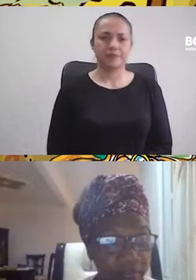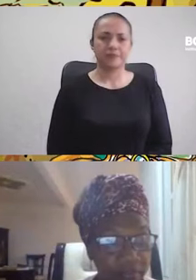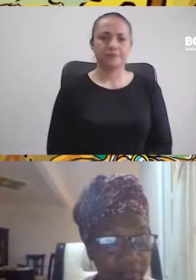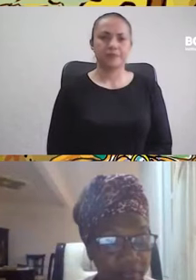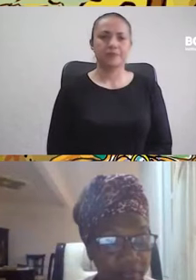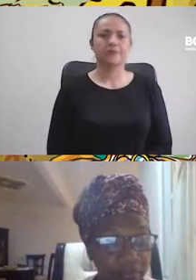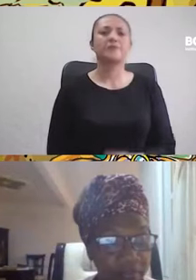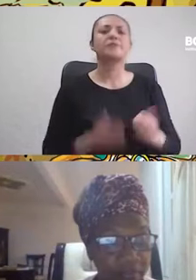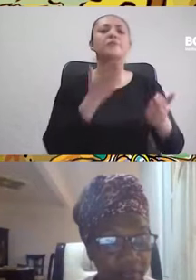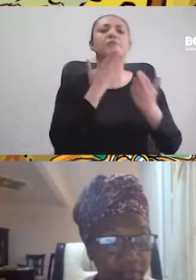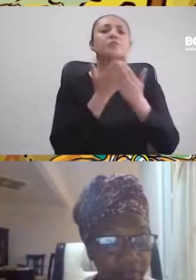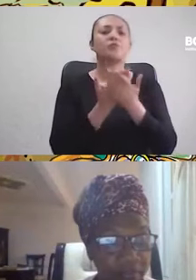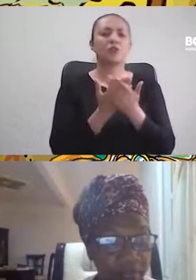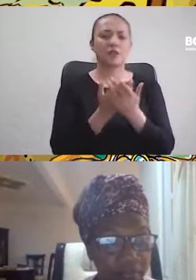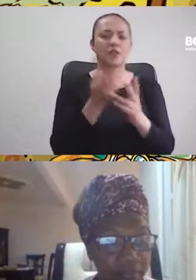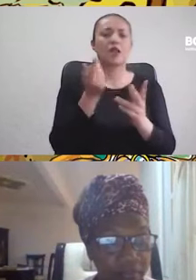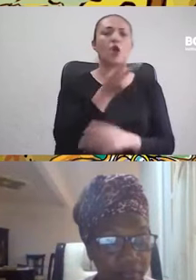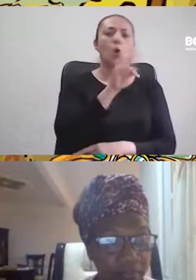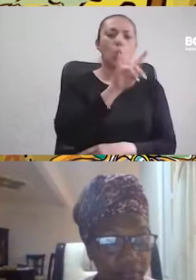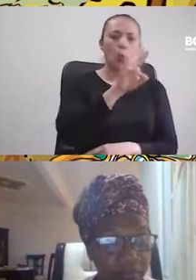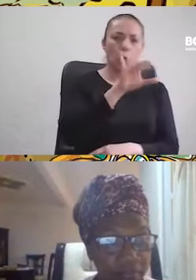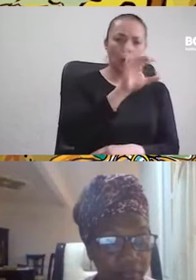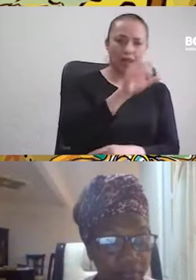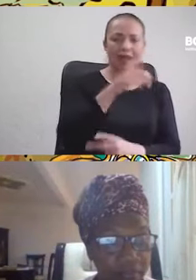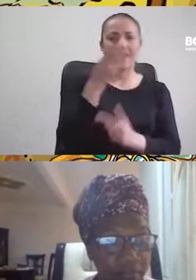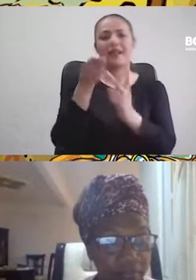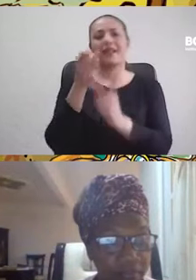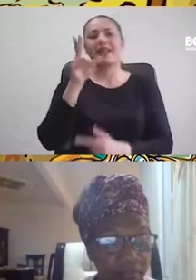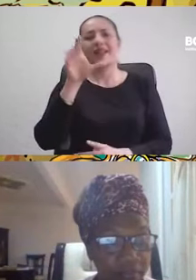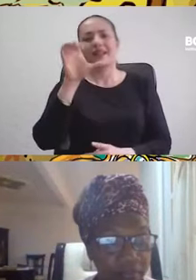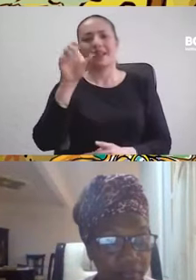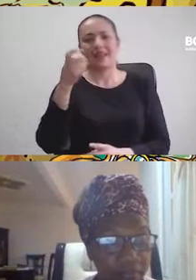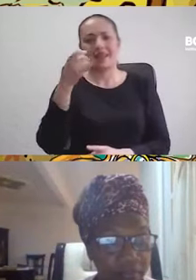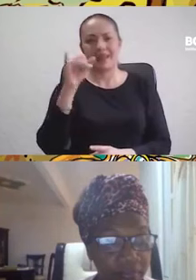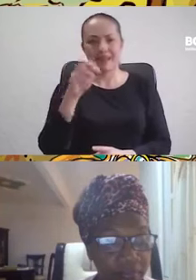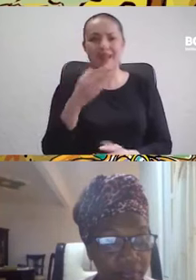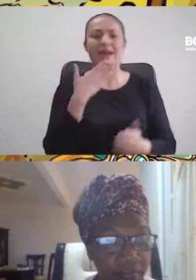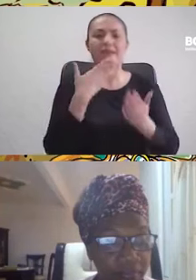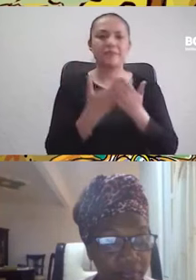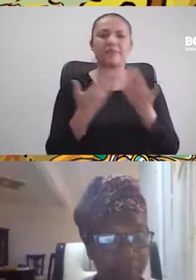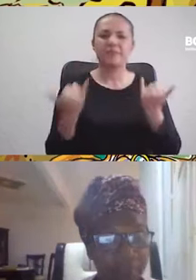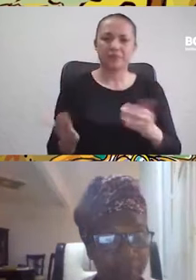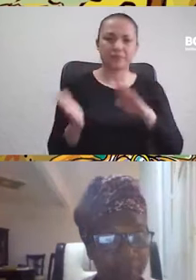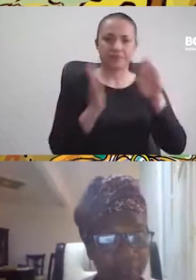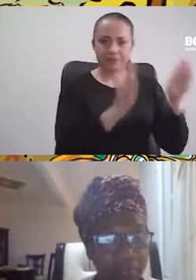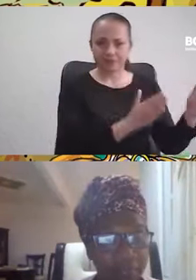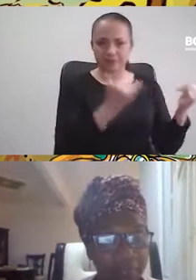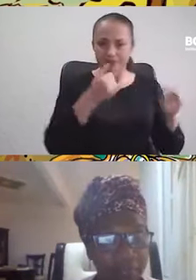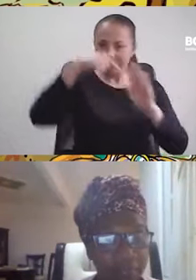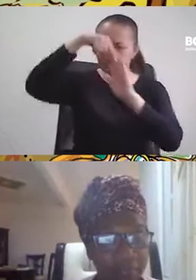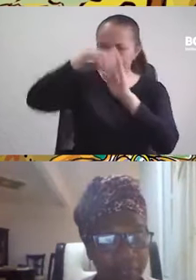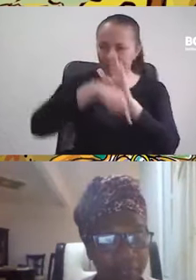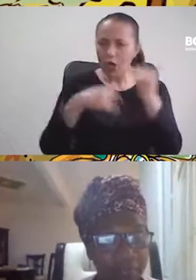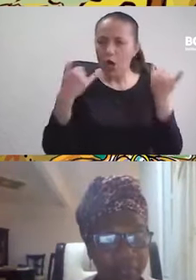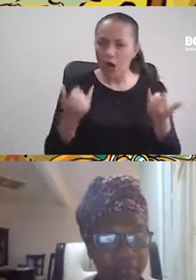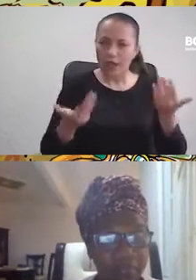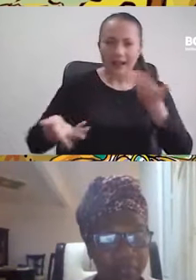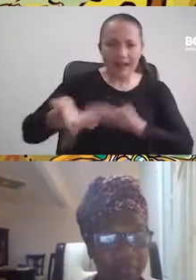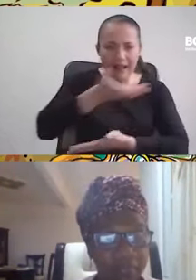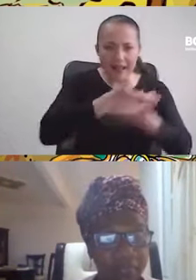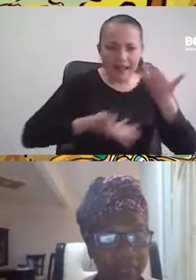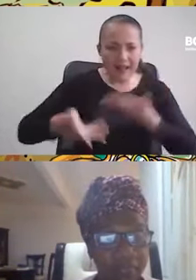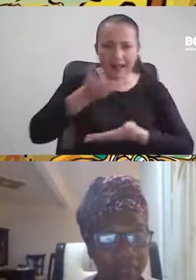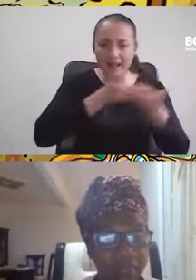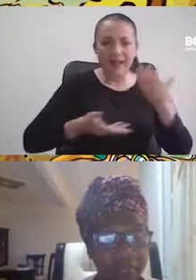Muchas gracias, Uriel, Regina. Vamos a entrar en materia y el día de hoy, en